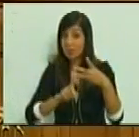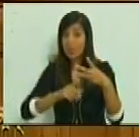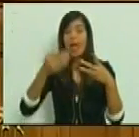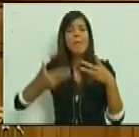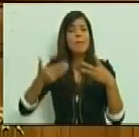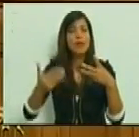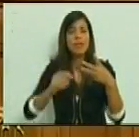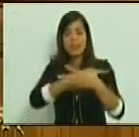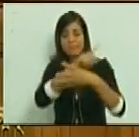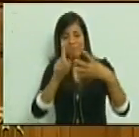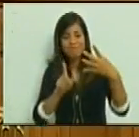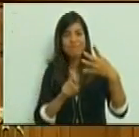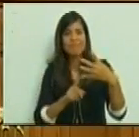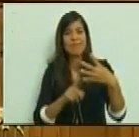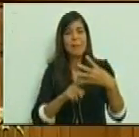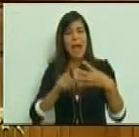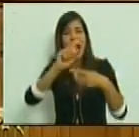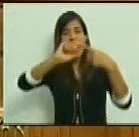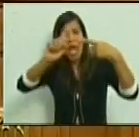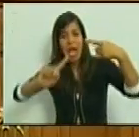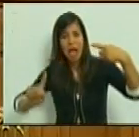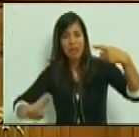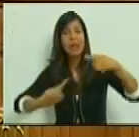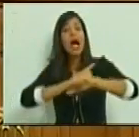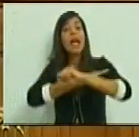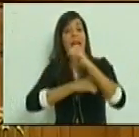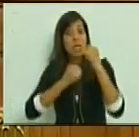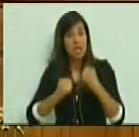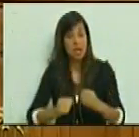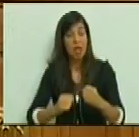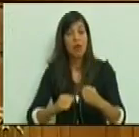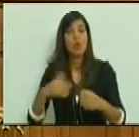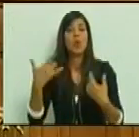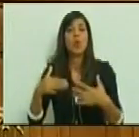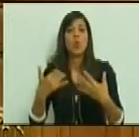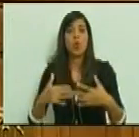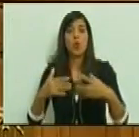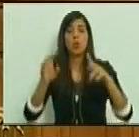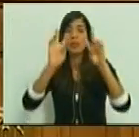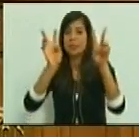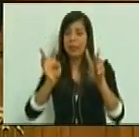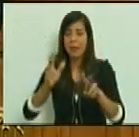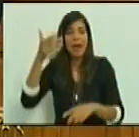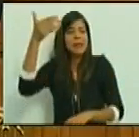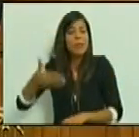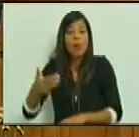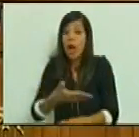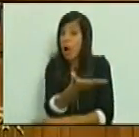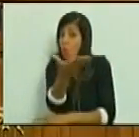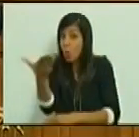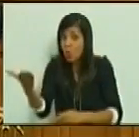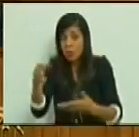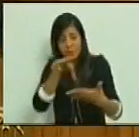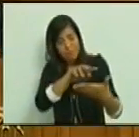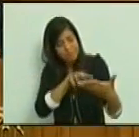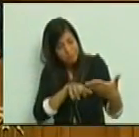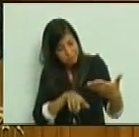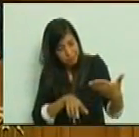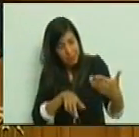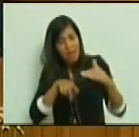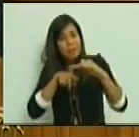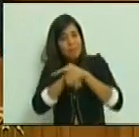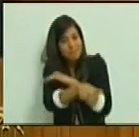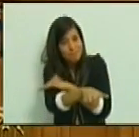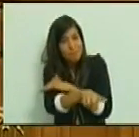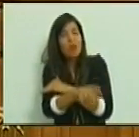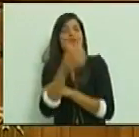allí una teoría constitucional que con toda seguridad ustedes han revisado con mucho